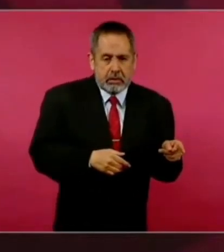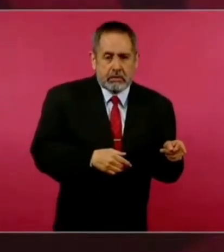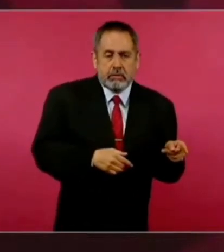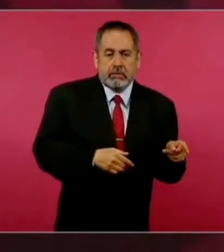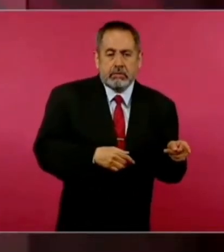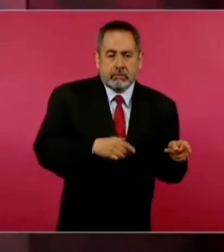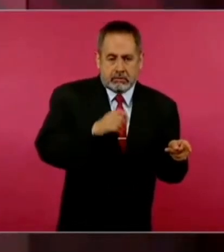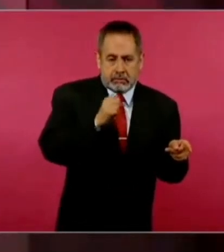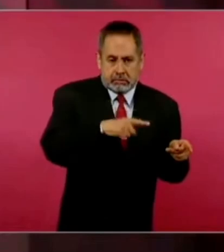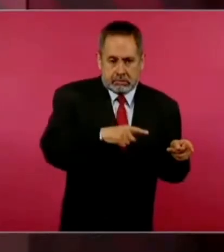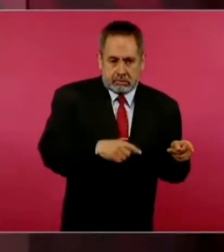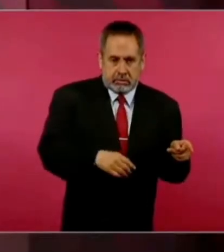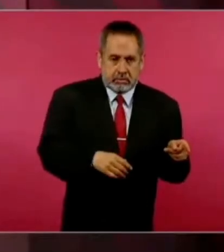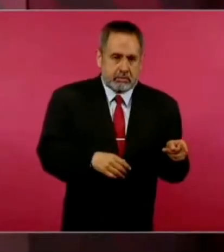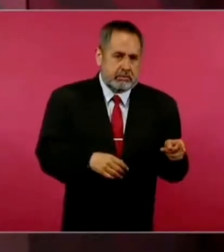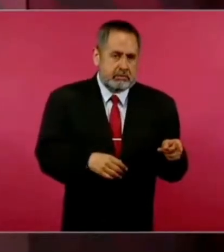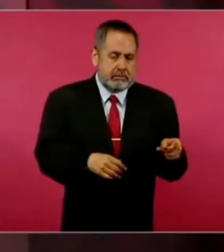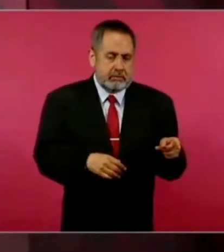y de sus